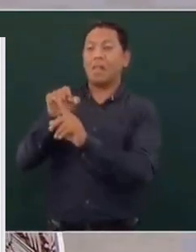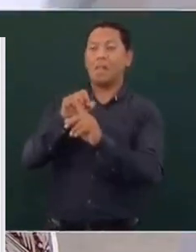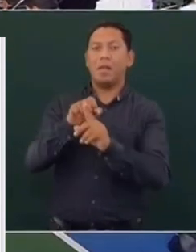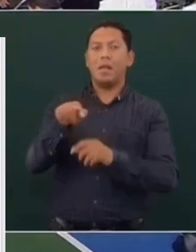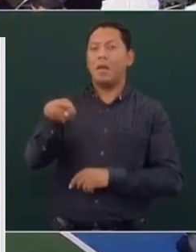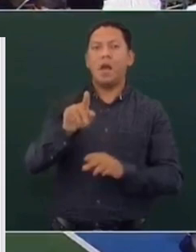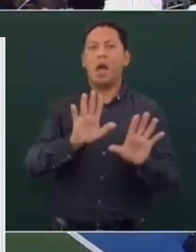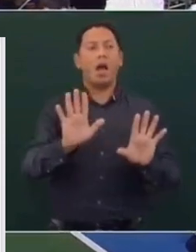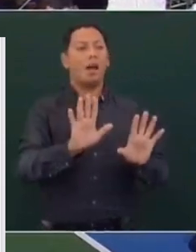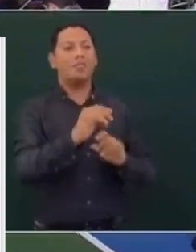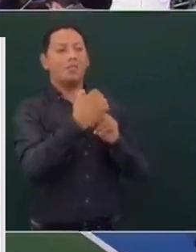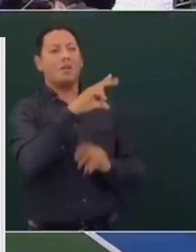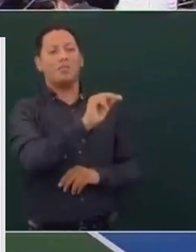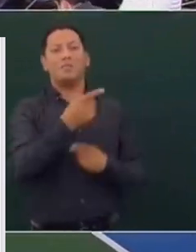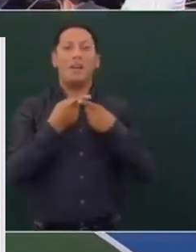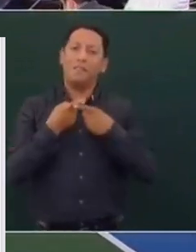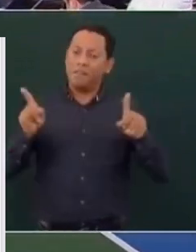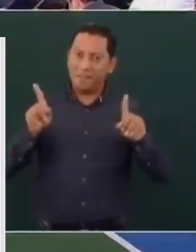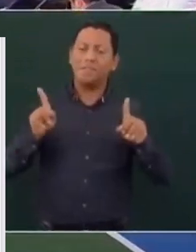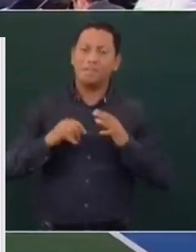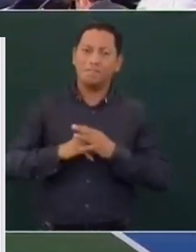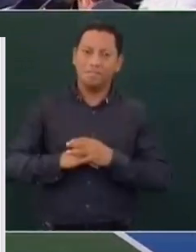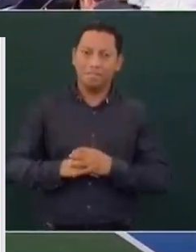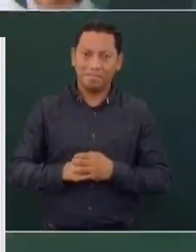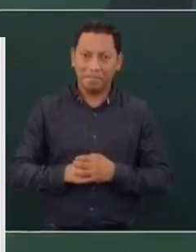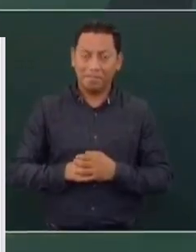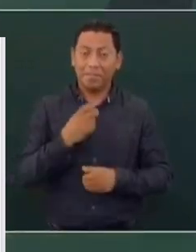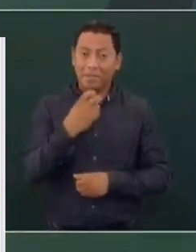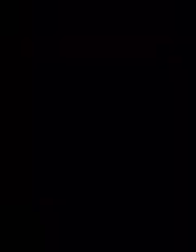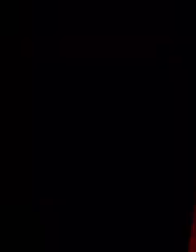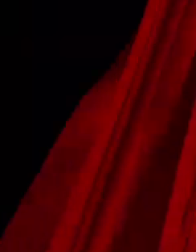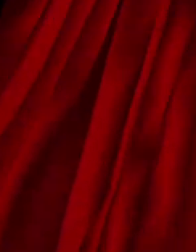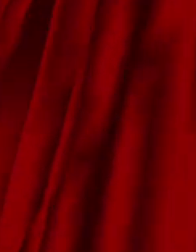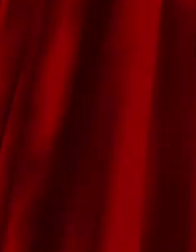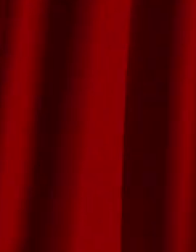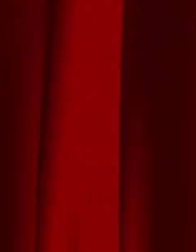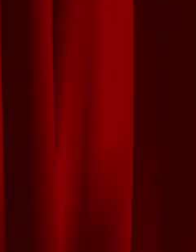engañan a nadie, ya es otra cosa. Eso es lo que puedo opinar.